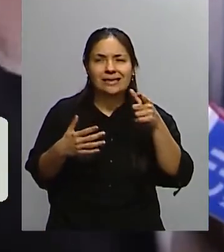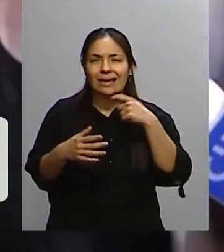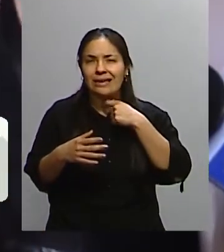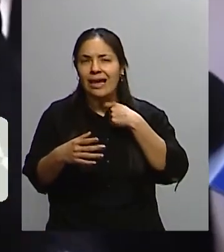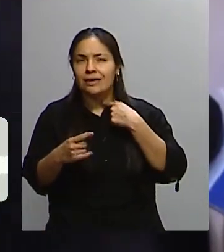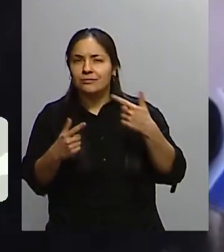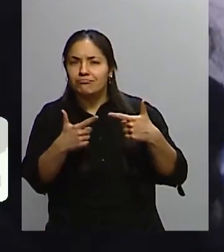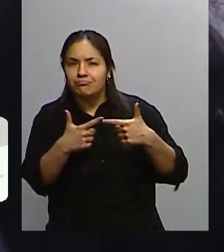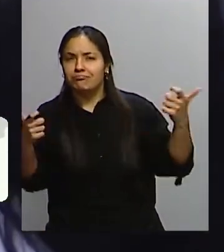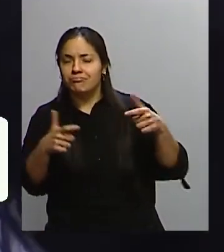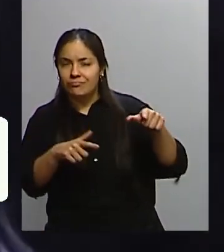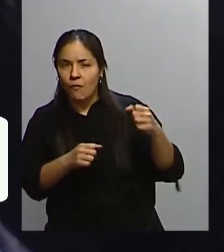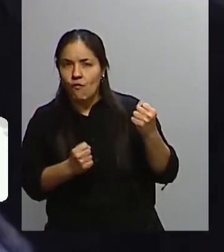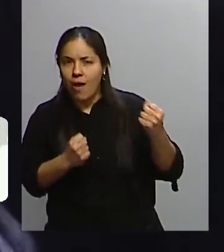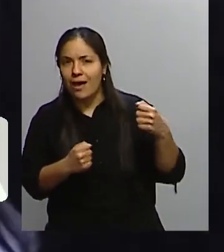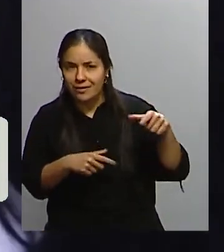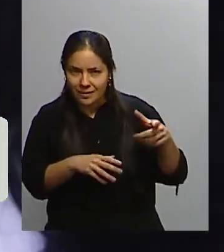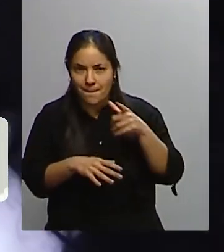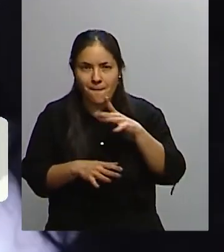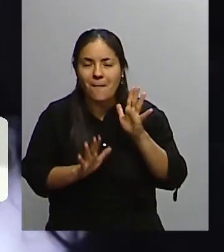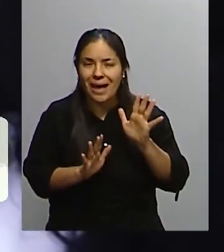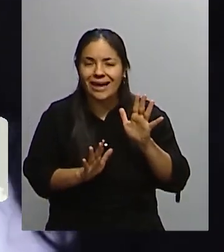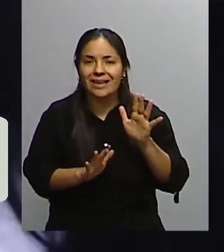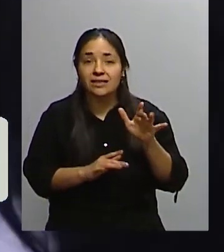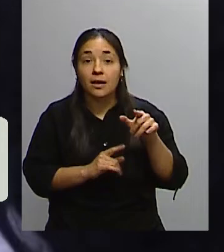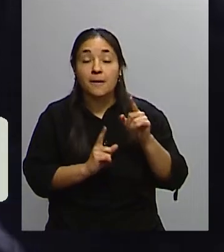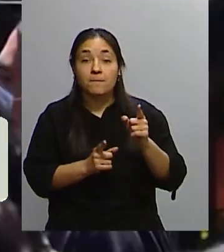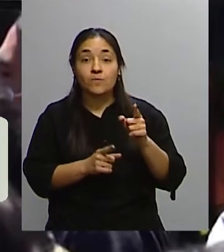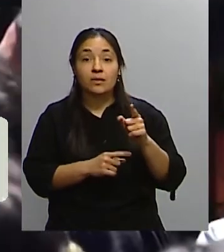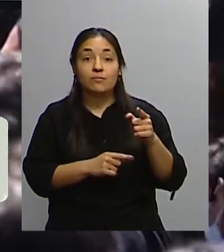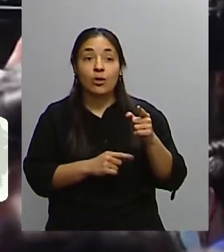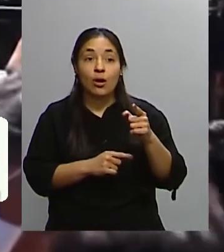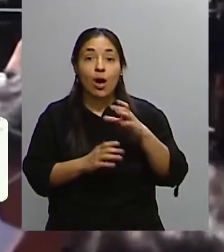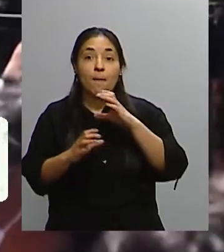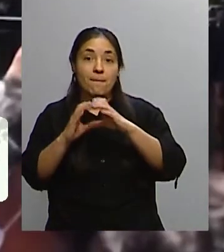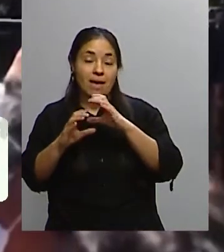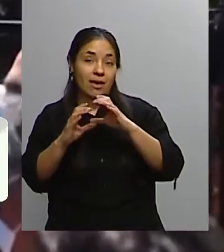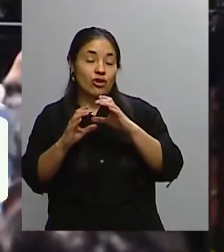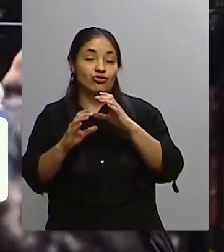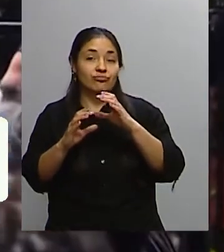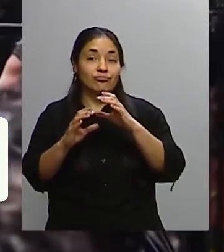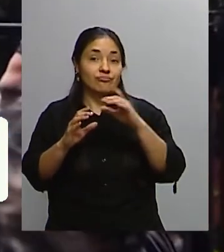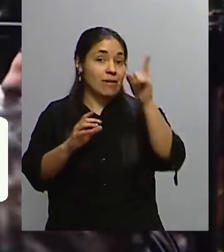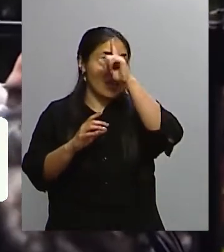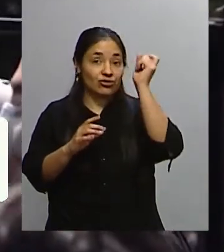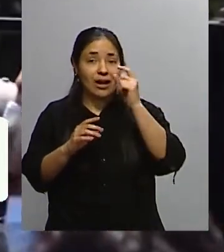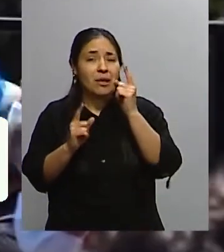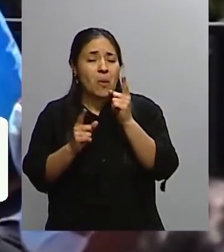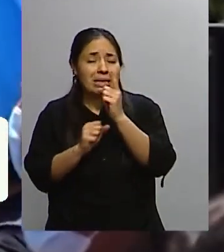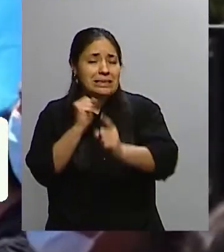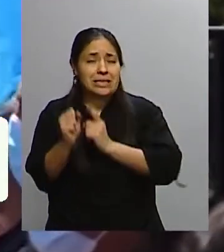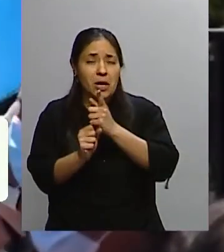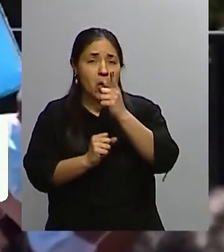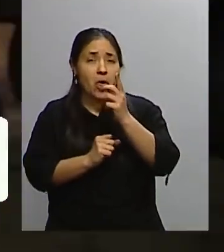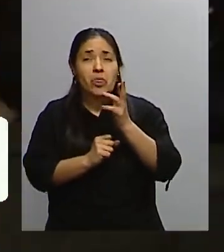los medios están muy en la línea de lo que eran los medios nacionales en el siglo XIX. Es bien curioso eso. Entonces,